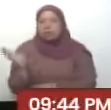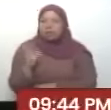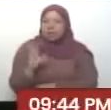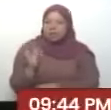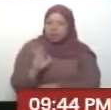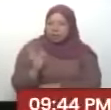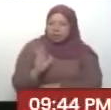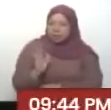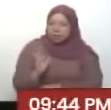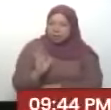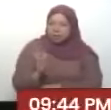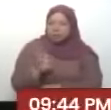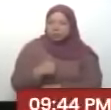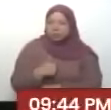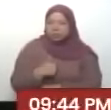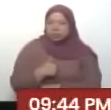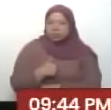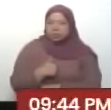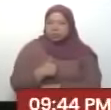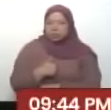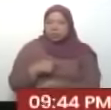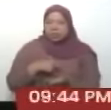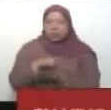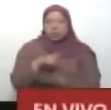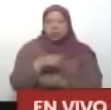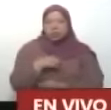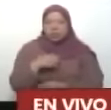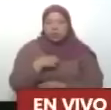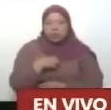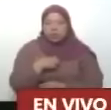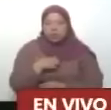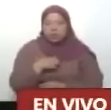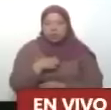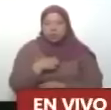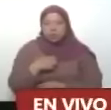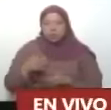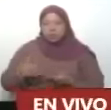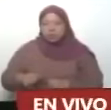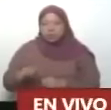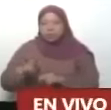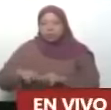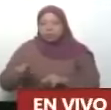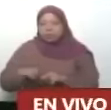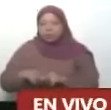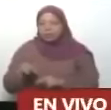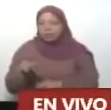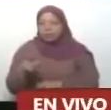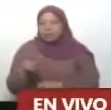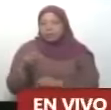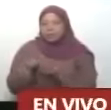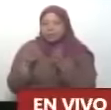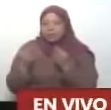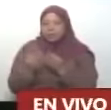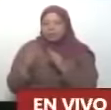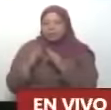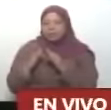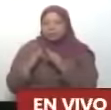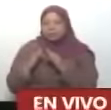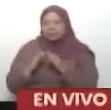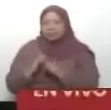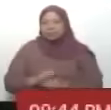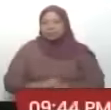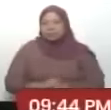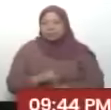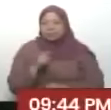más. Caracas, correcto. Sí. ¿Winston no te dejó viajar? No, me dejó, él me dijo, te quedas prohibió? Con los niños, te quedas con los ajá. niños.